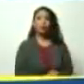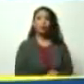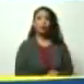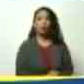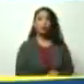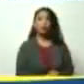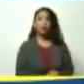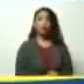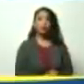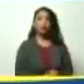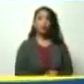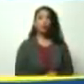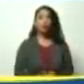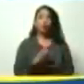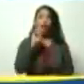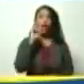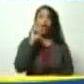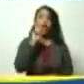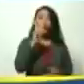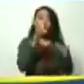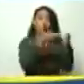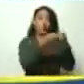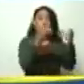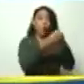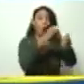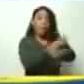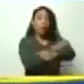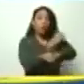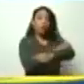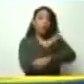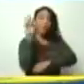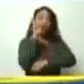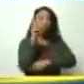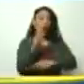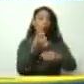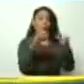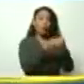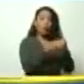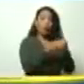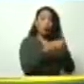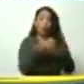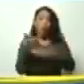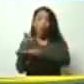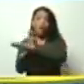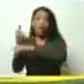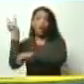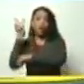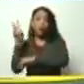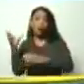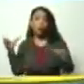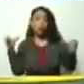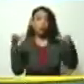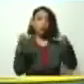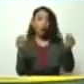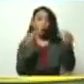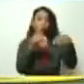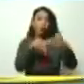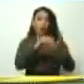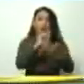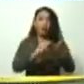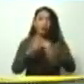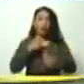y una parte de la oposición de Venezuela es lo primero que yo quiero decir en esta rueda de prensa